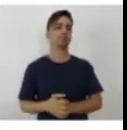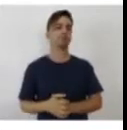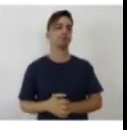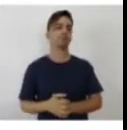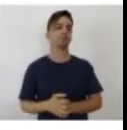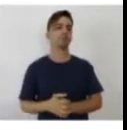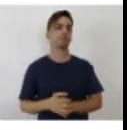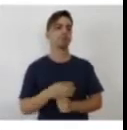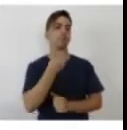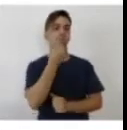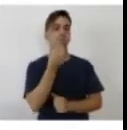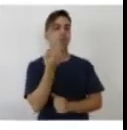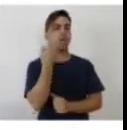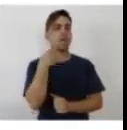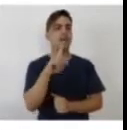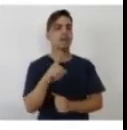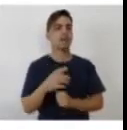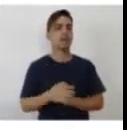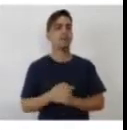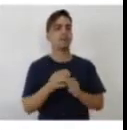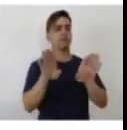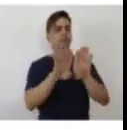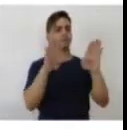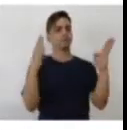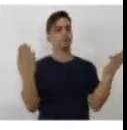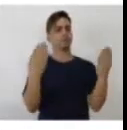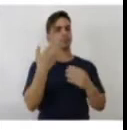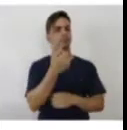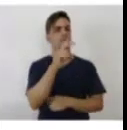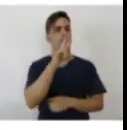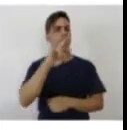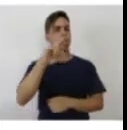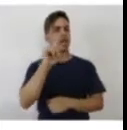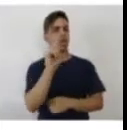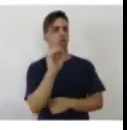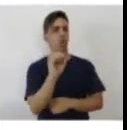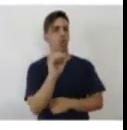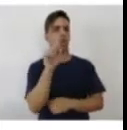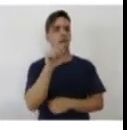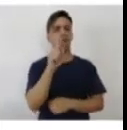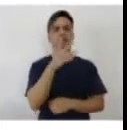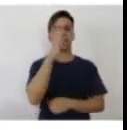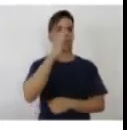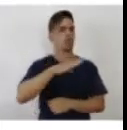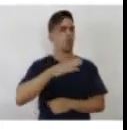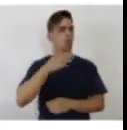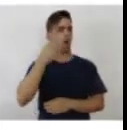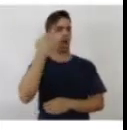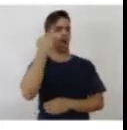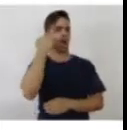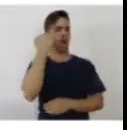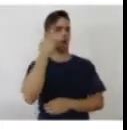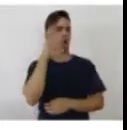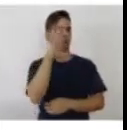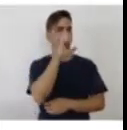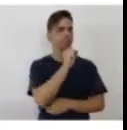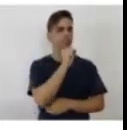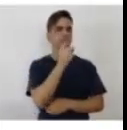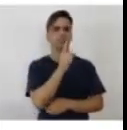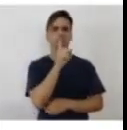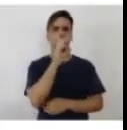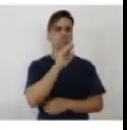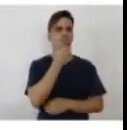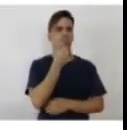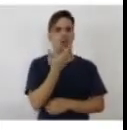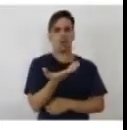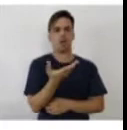El intervalo puede ser abierto. En ese caso, los extremos se circulan y no se sombrean para dar la